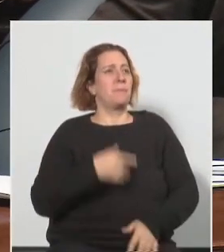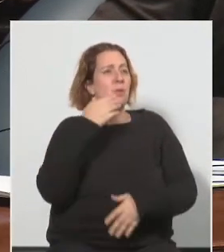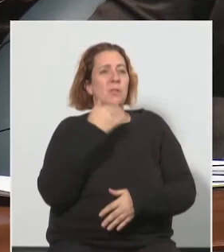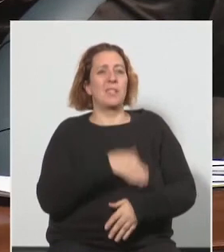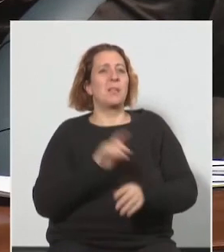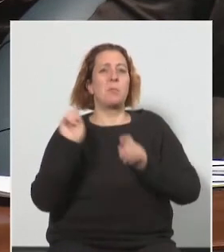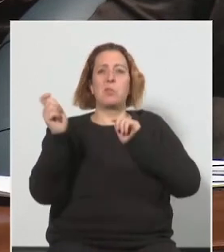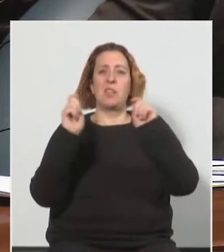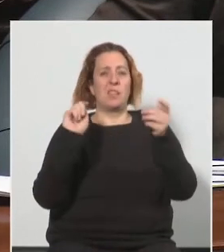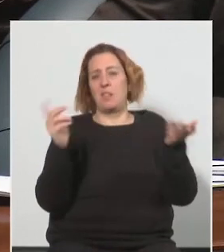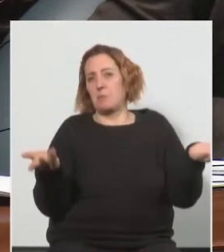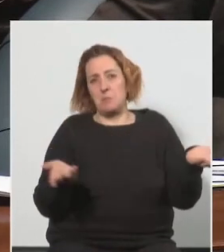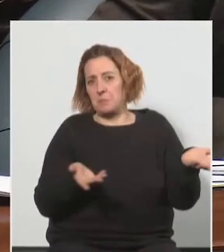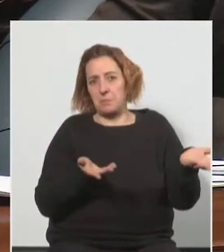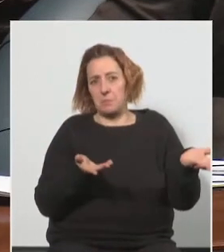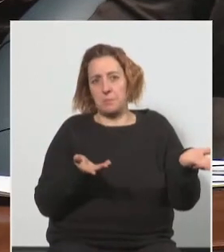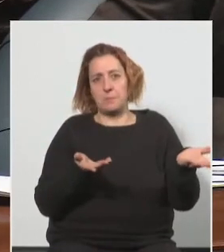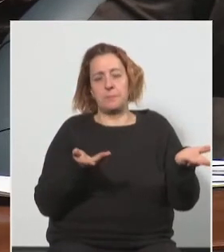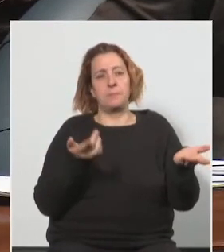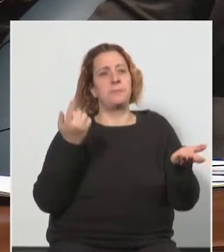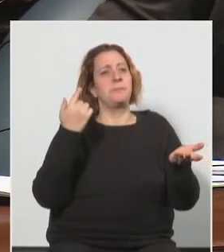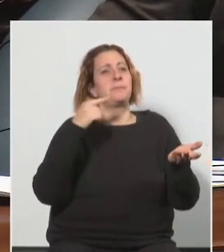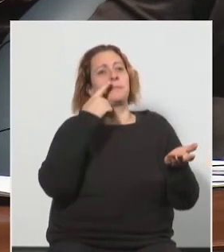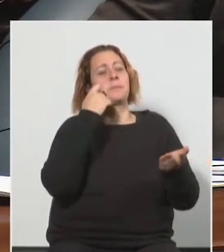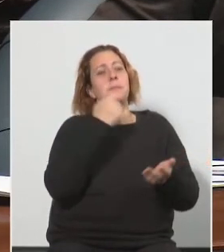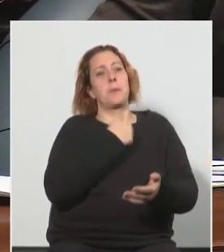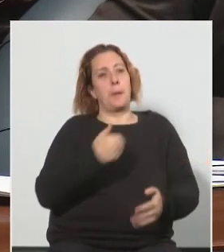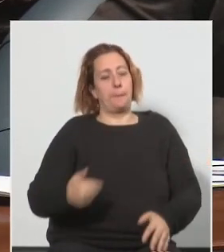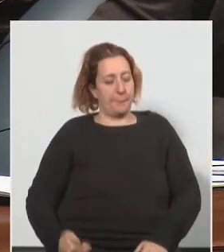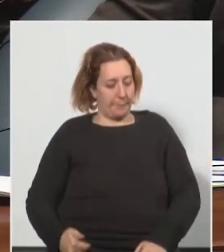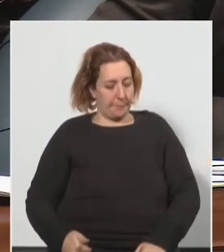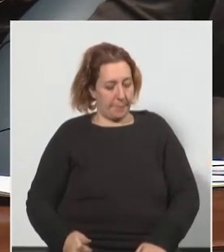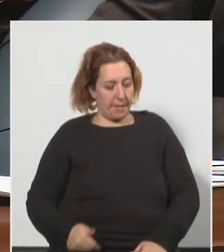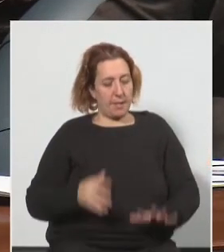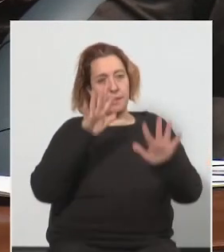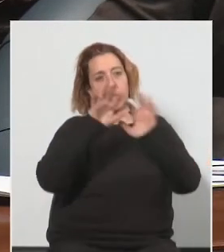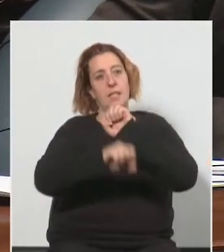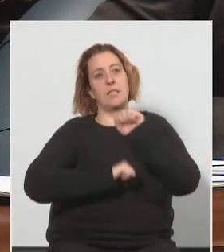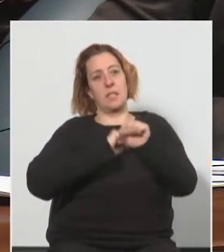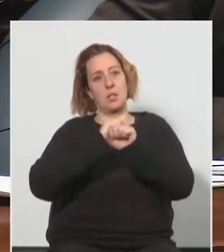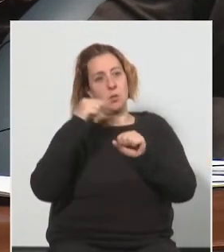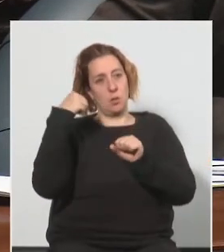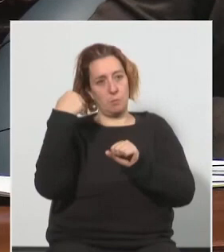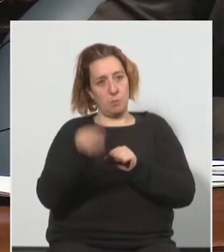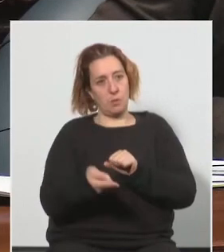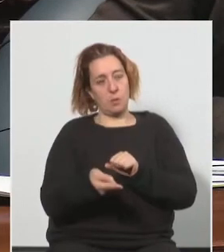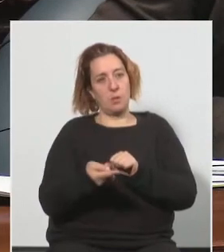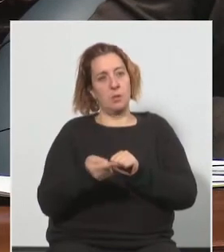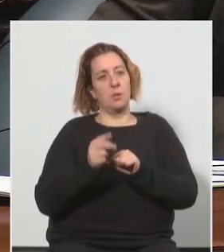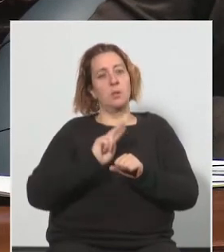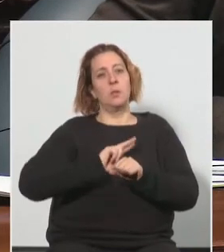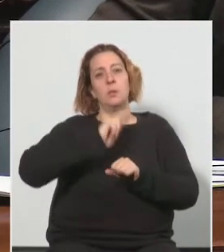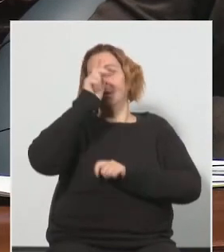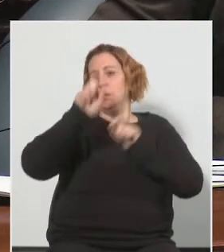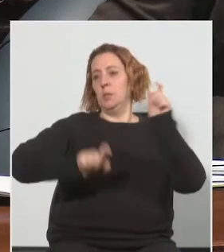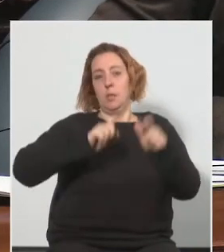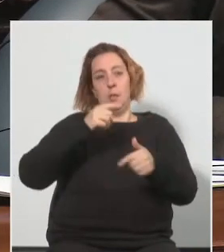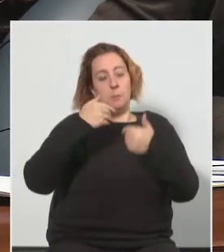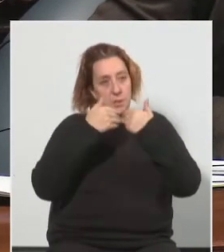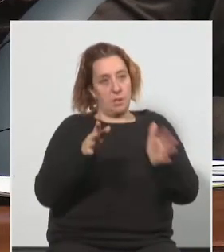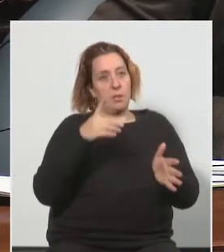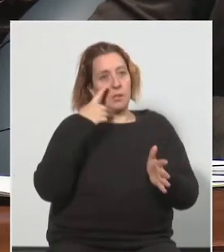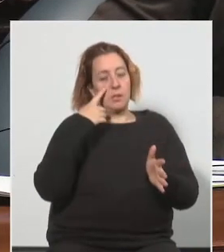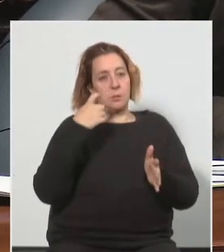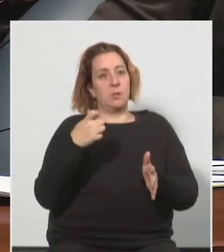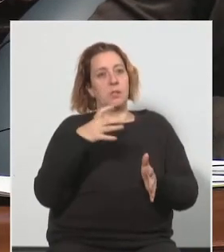extraterrestres. Señor presidente, 10 años después, los uruguayos empezaron a darse